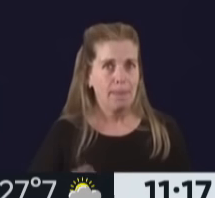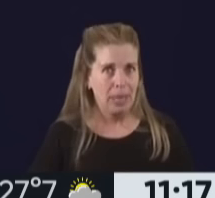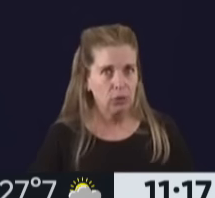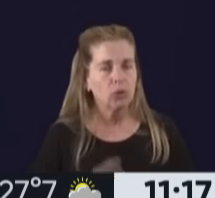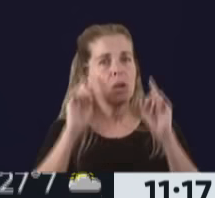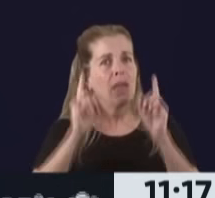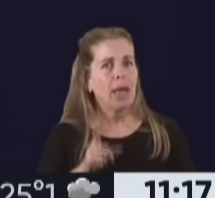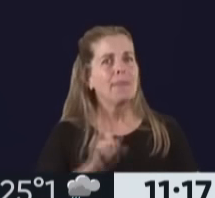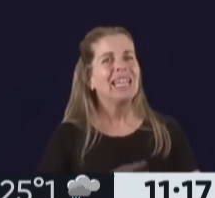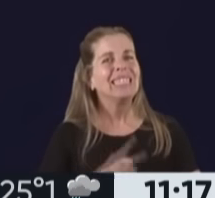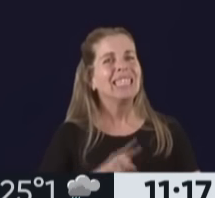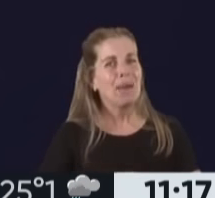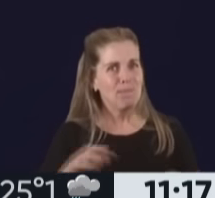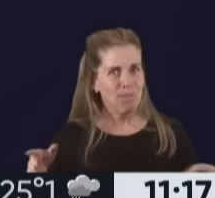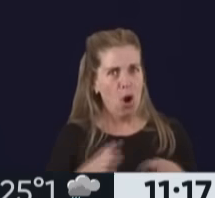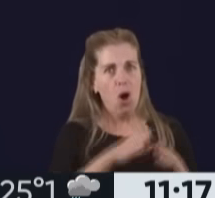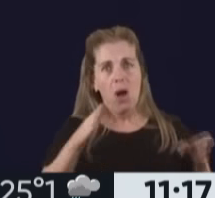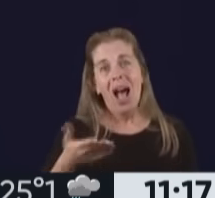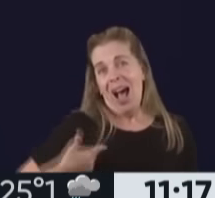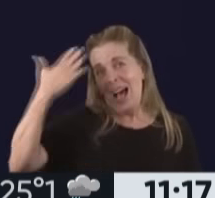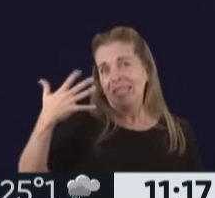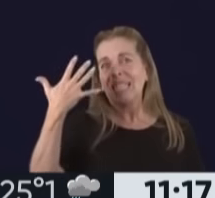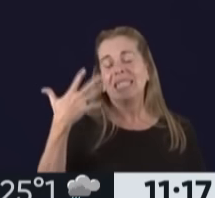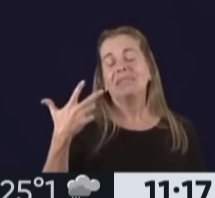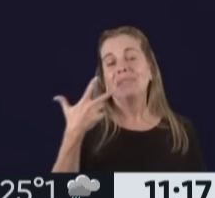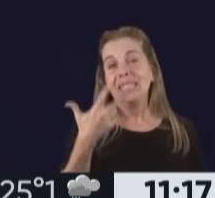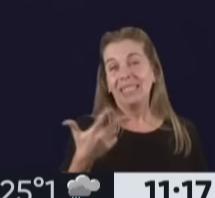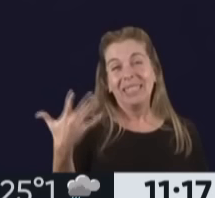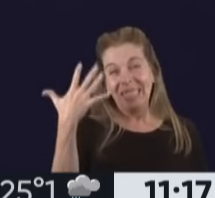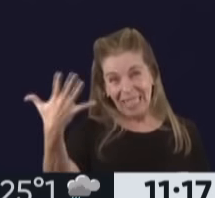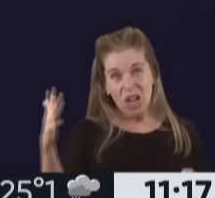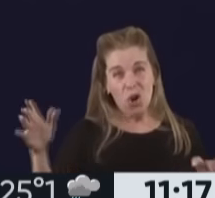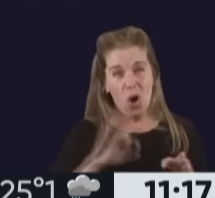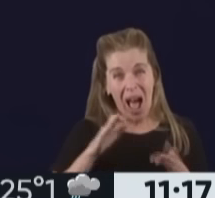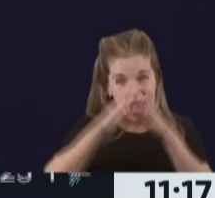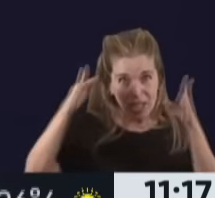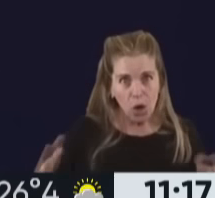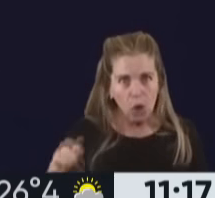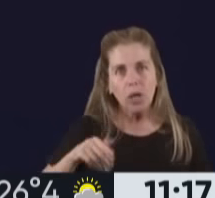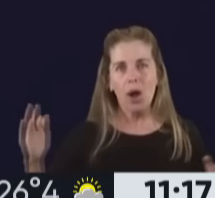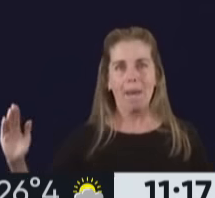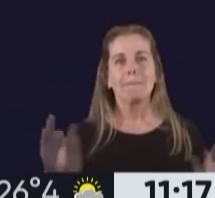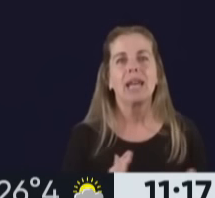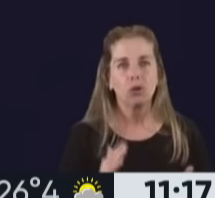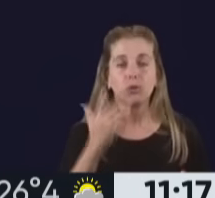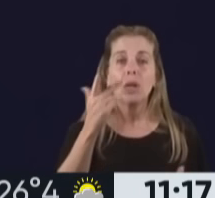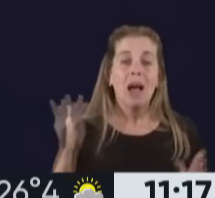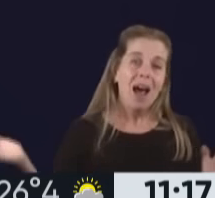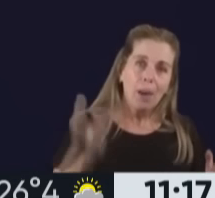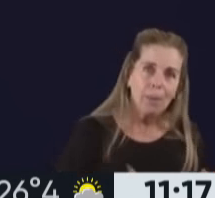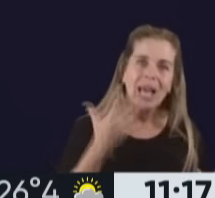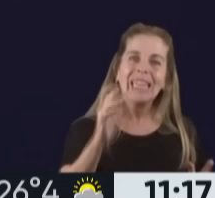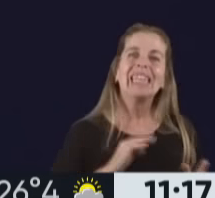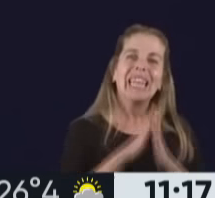3 años. Quien incumpla y sea notificado podrá resolverlo pagando lo que debe para que pueda normalizar